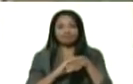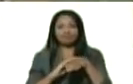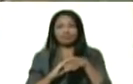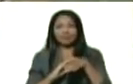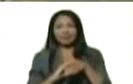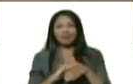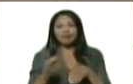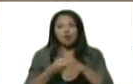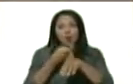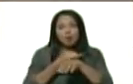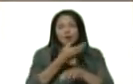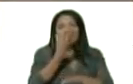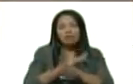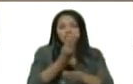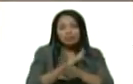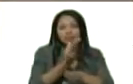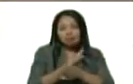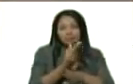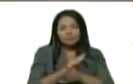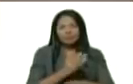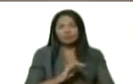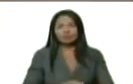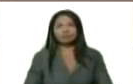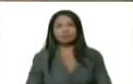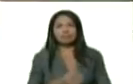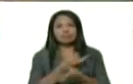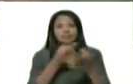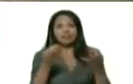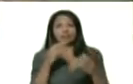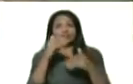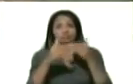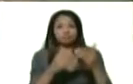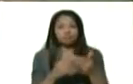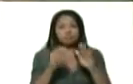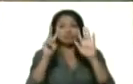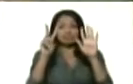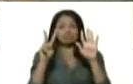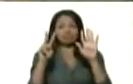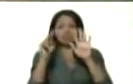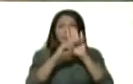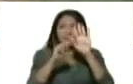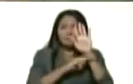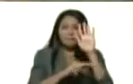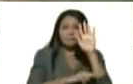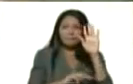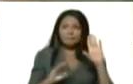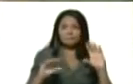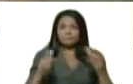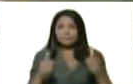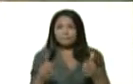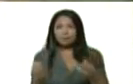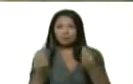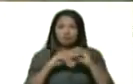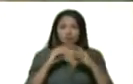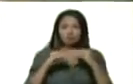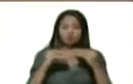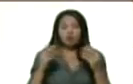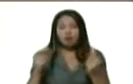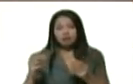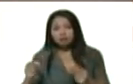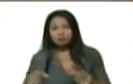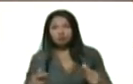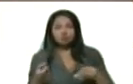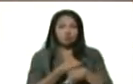país. Tremenda ventaja, Yelitza, tener 7 líneas estratégicas que le dan coherencia a toda la acción de